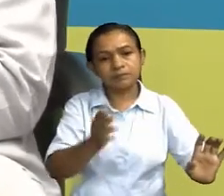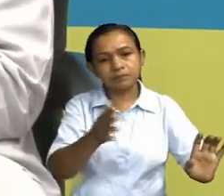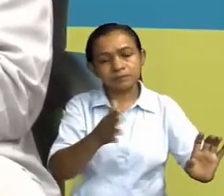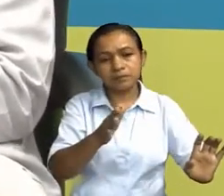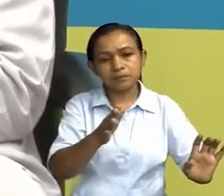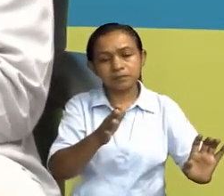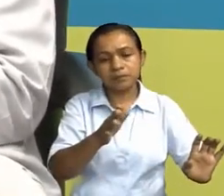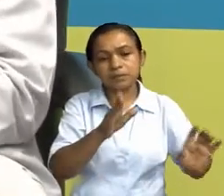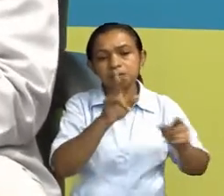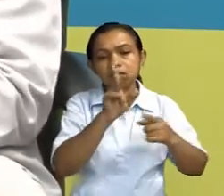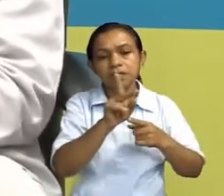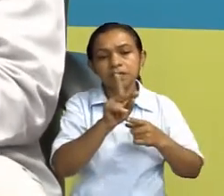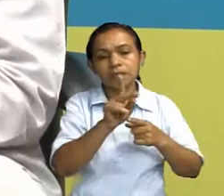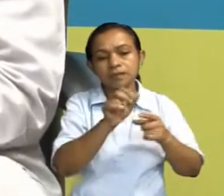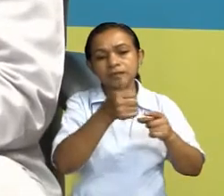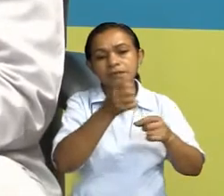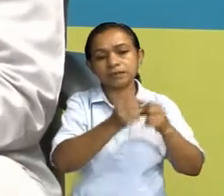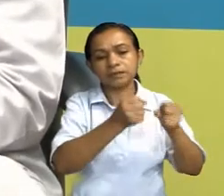la pubertad,